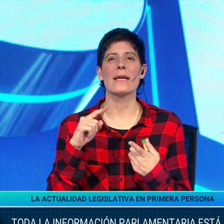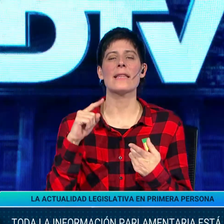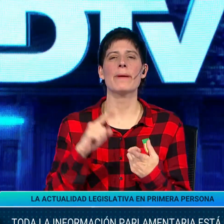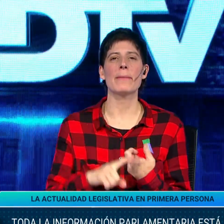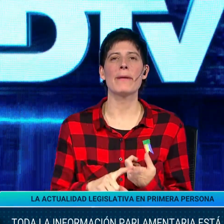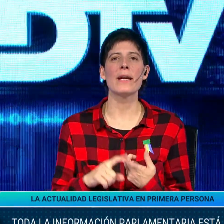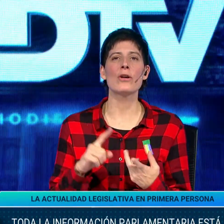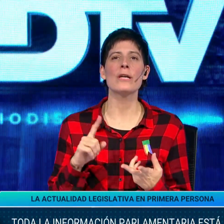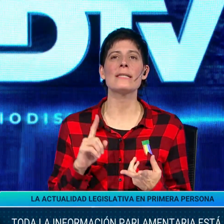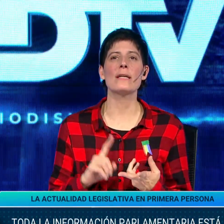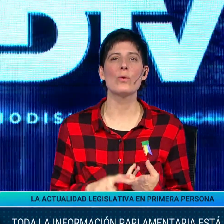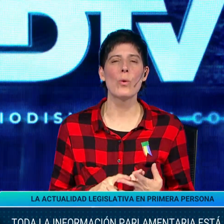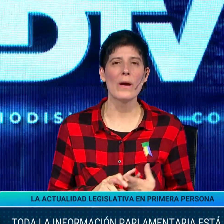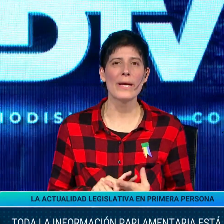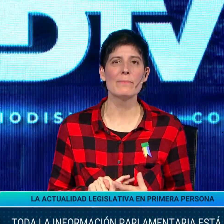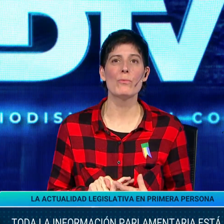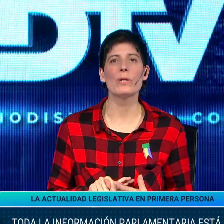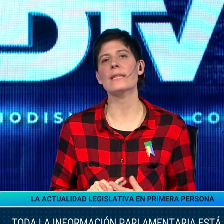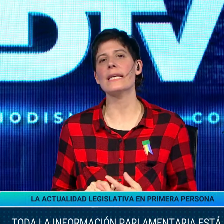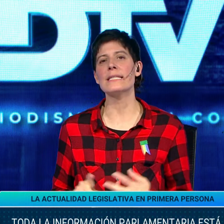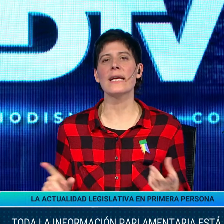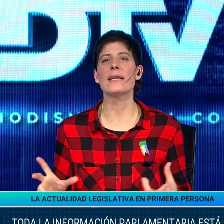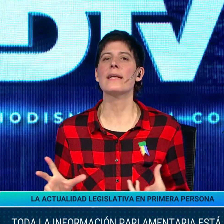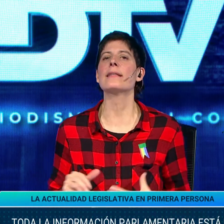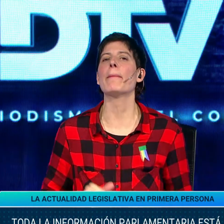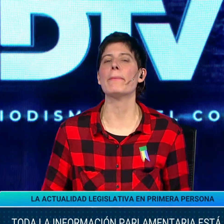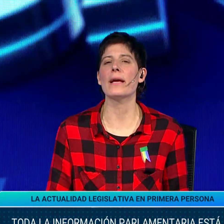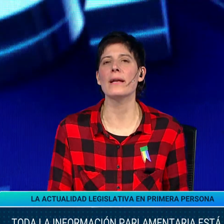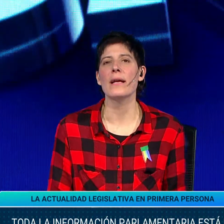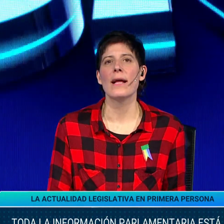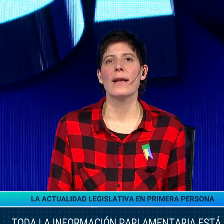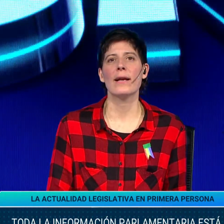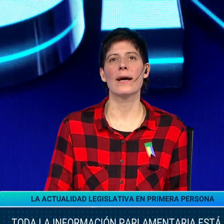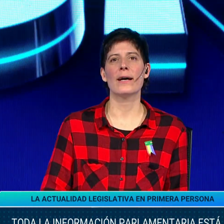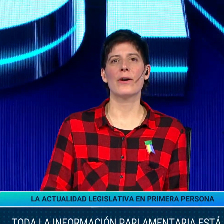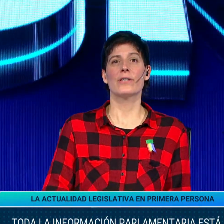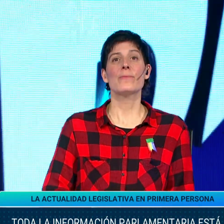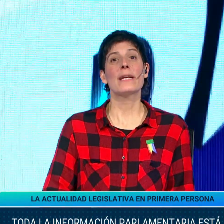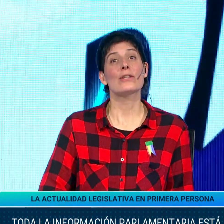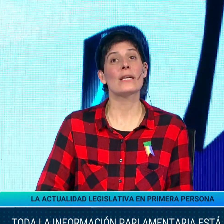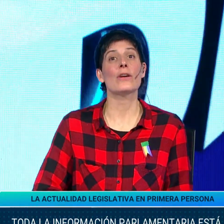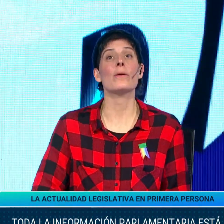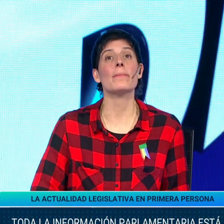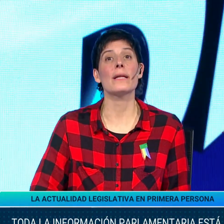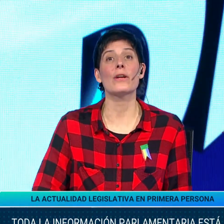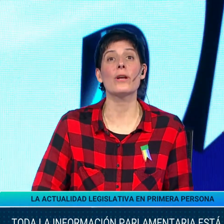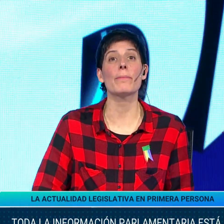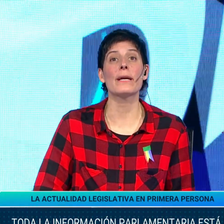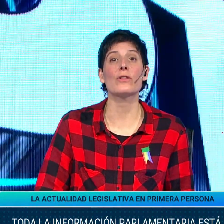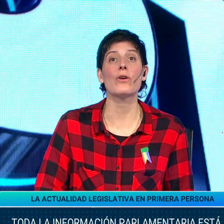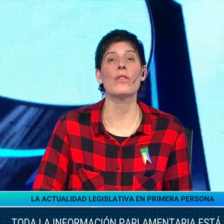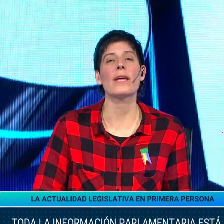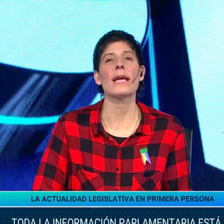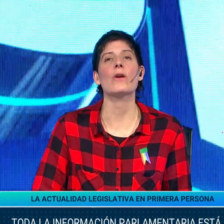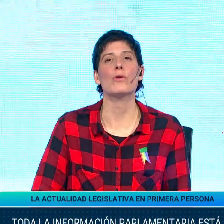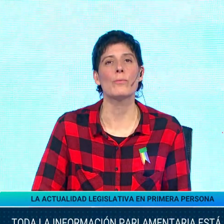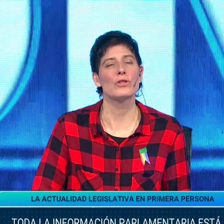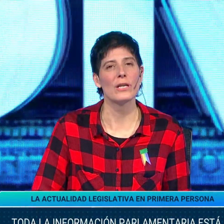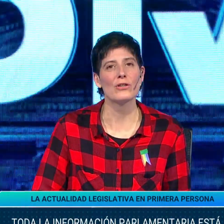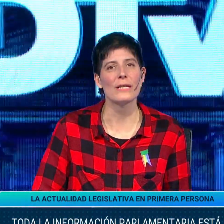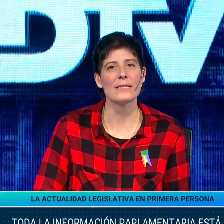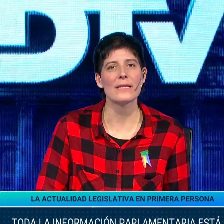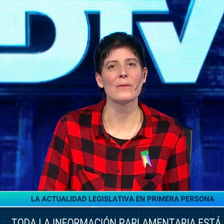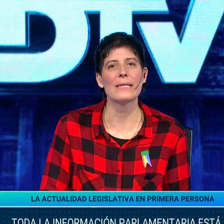ustedes. Hay agenda para miércoles y jueves muy intensa y también los resúmenes que nos traen los compañeros respecto de